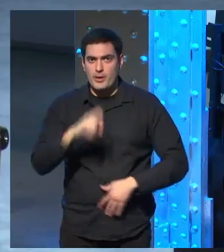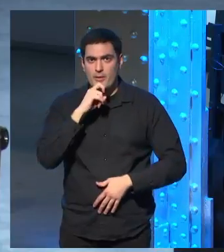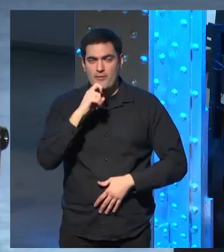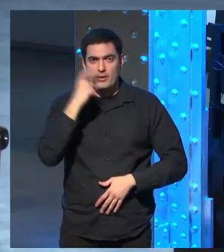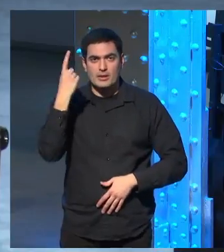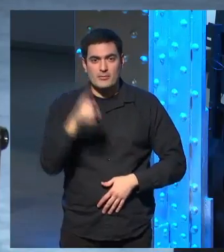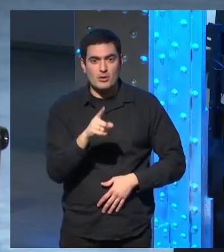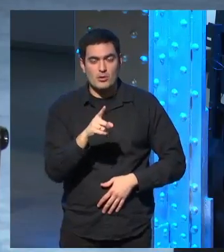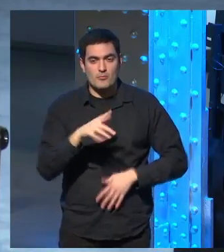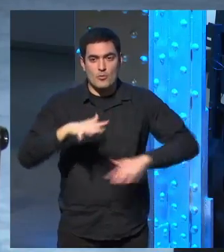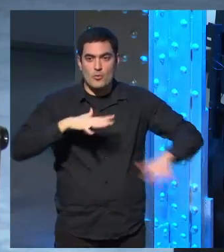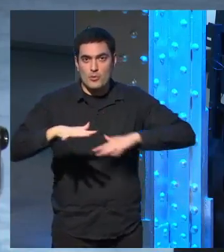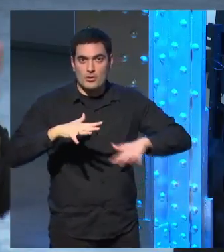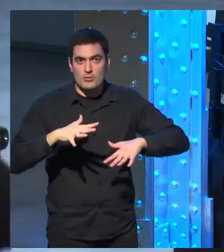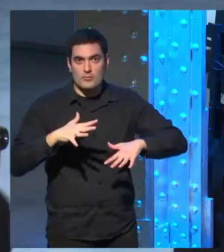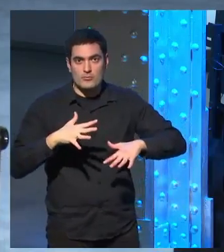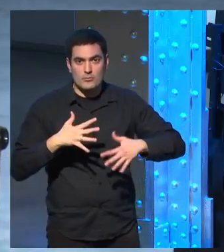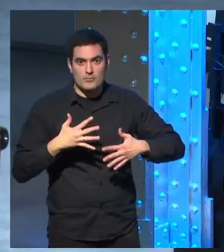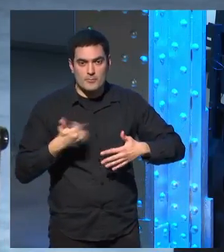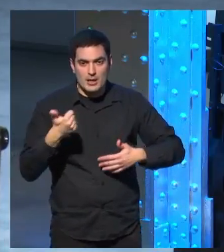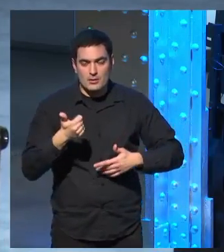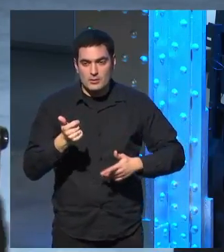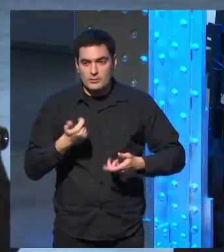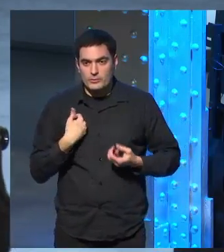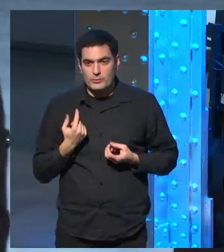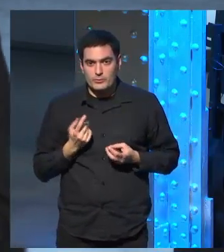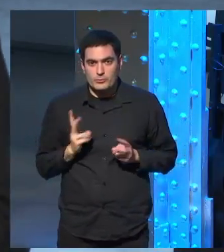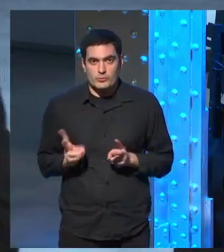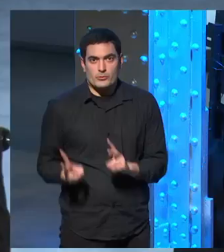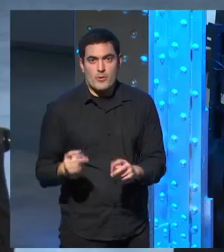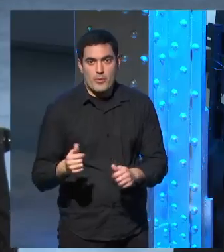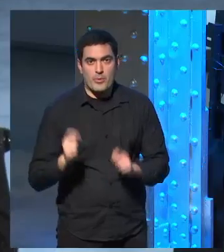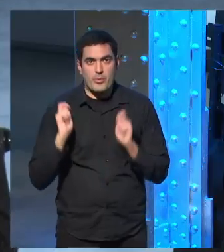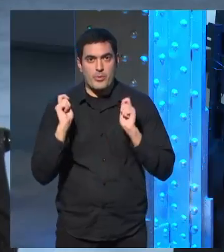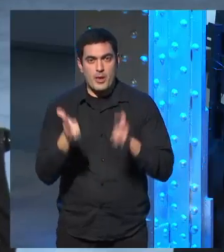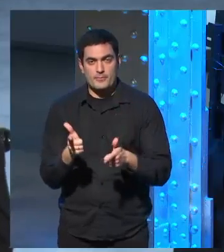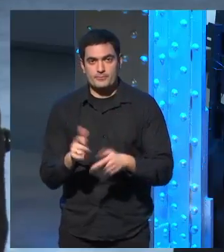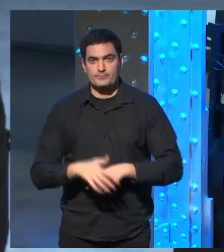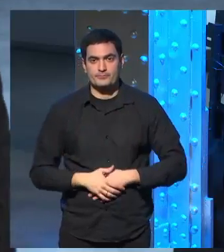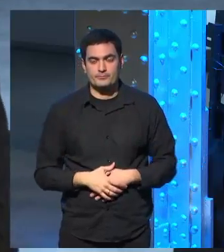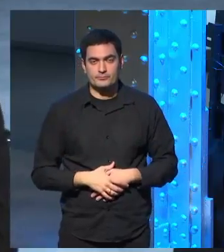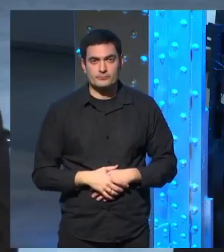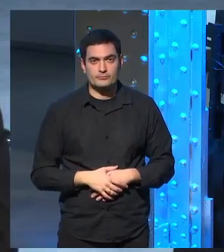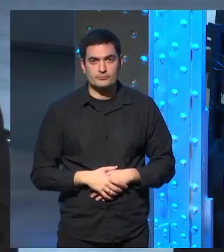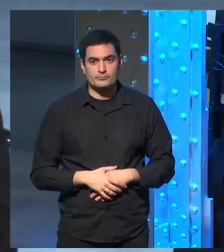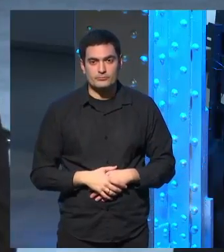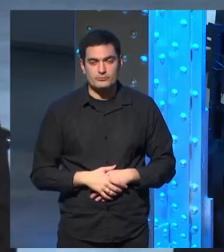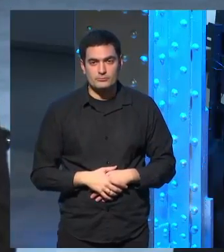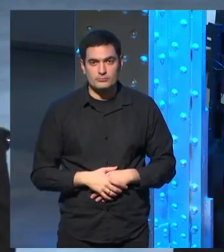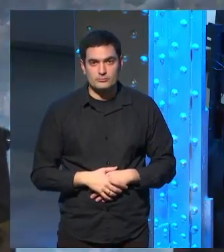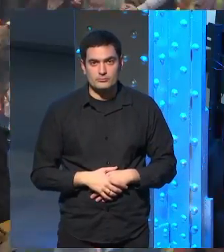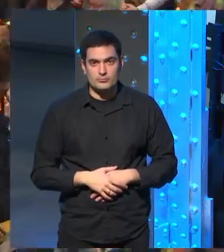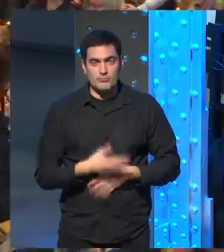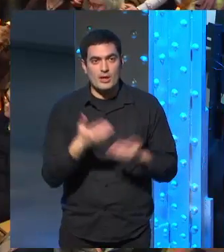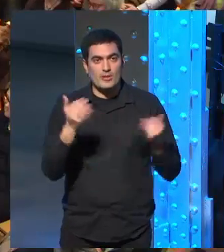Y es el movimiento más vibrante de orquesta después de la consagración de la primavera que se haya jamás escrito, ¿no? Y una despedida. Es una